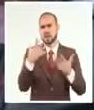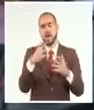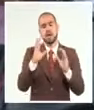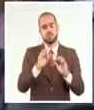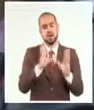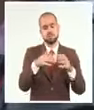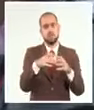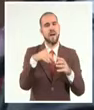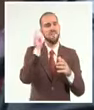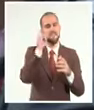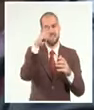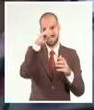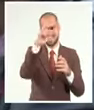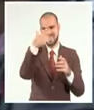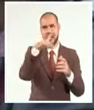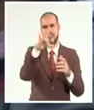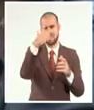General de la República.